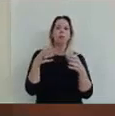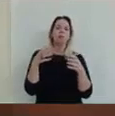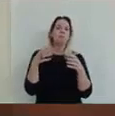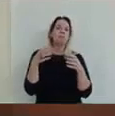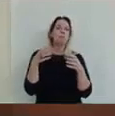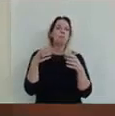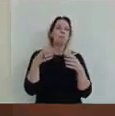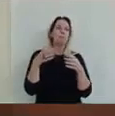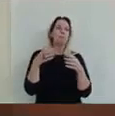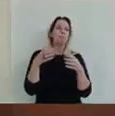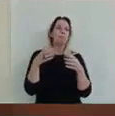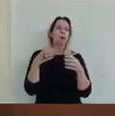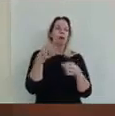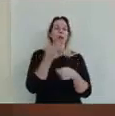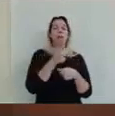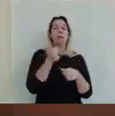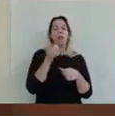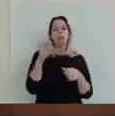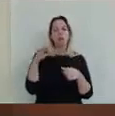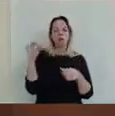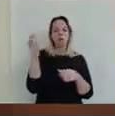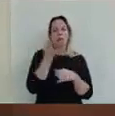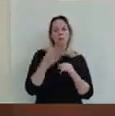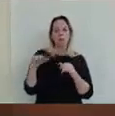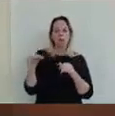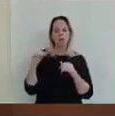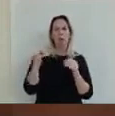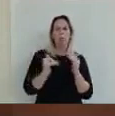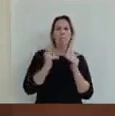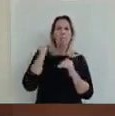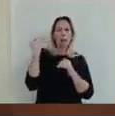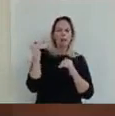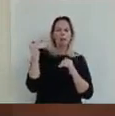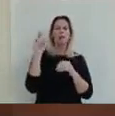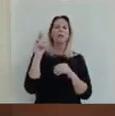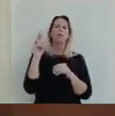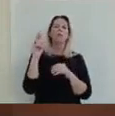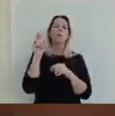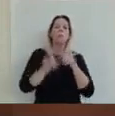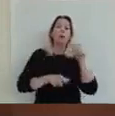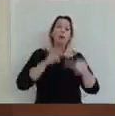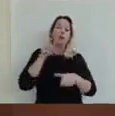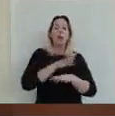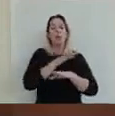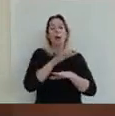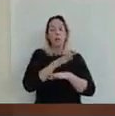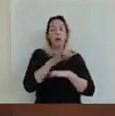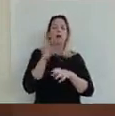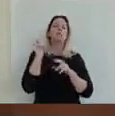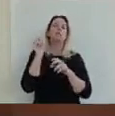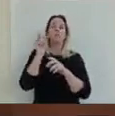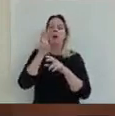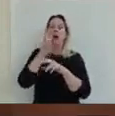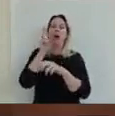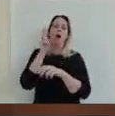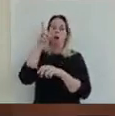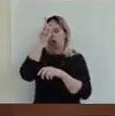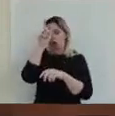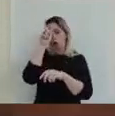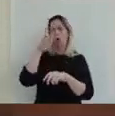aumento de atenciones. Perfecto, usted lo dijo. Eso quiere decir 100 y pico mil